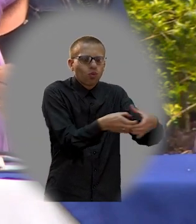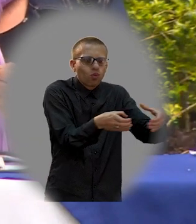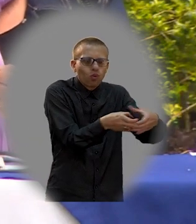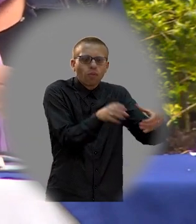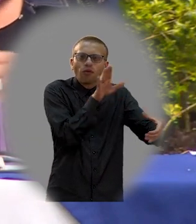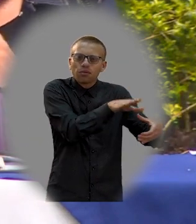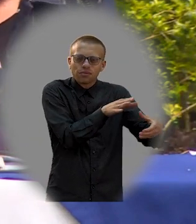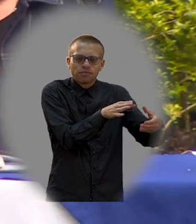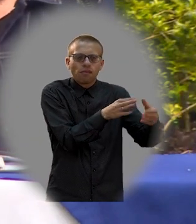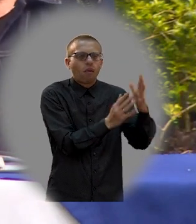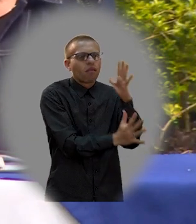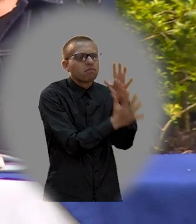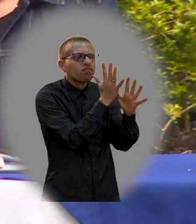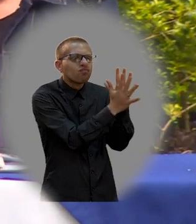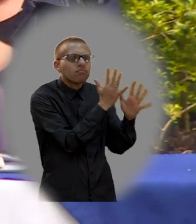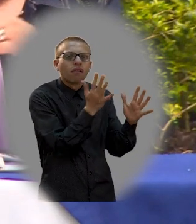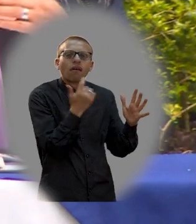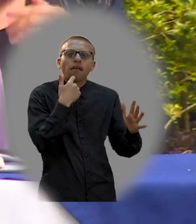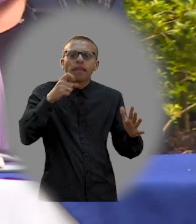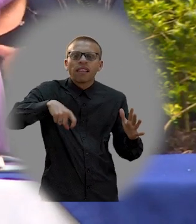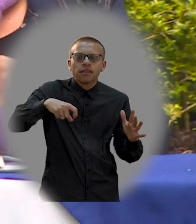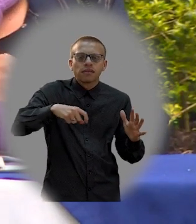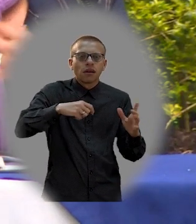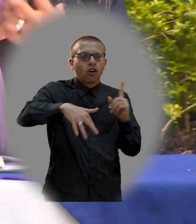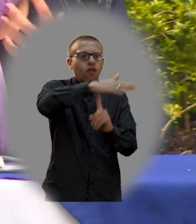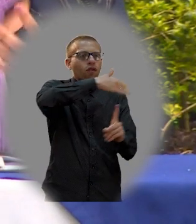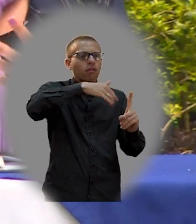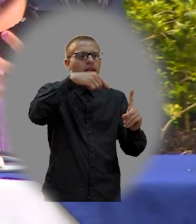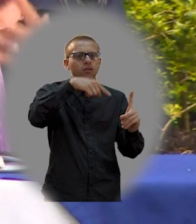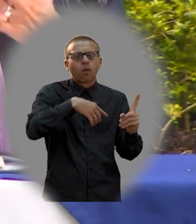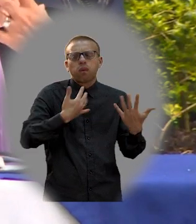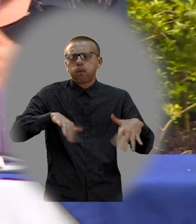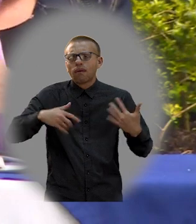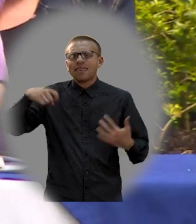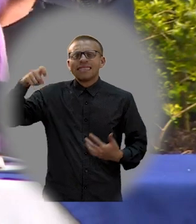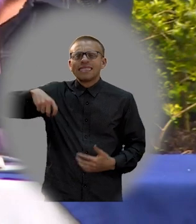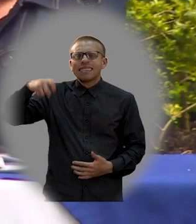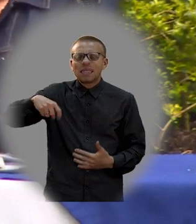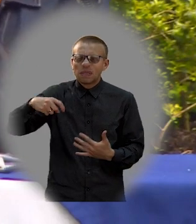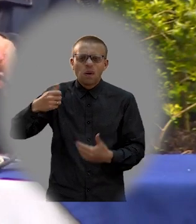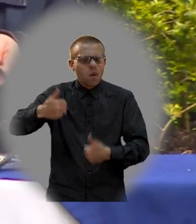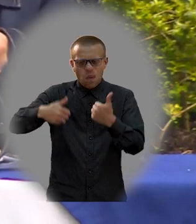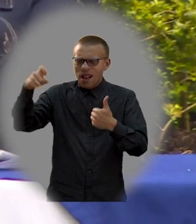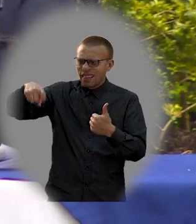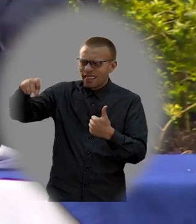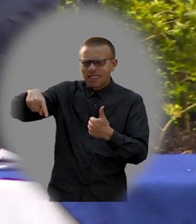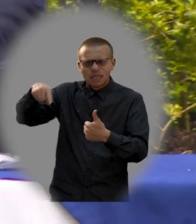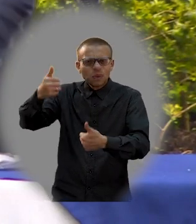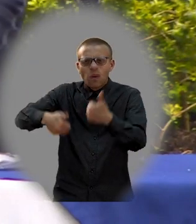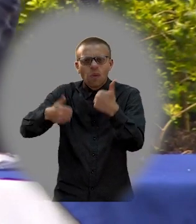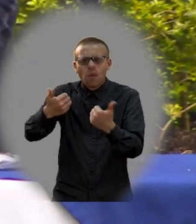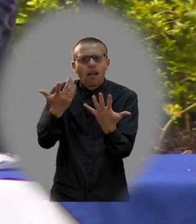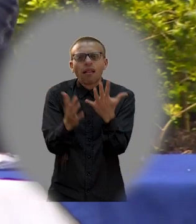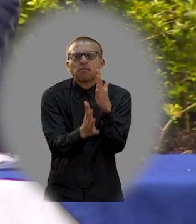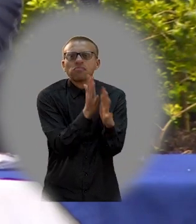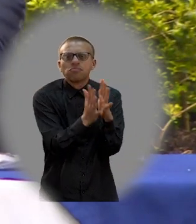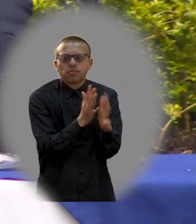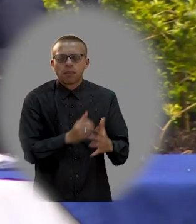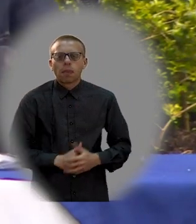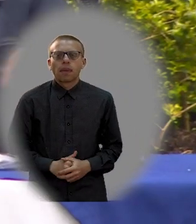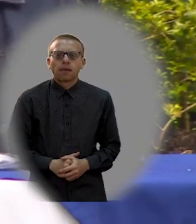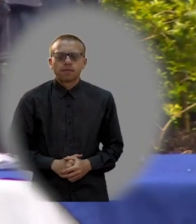que, cuáles son esas necesidades del contexto que ustedes consideran vitales, más sensibles para nuestra comunidad.